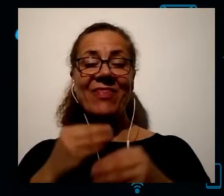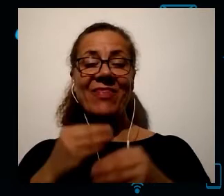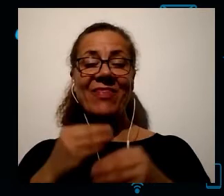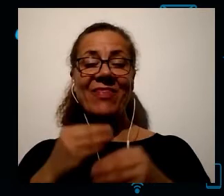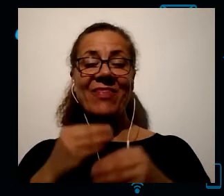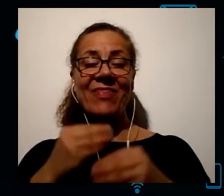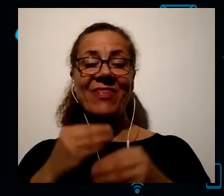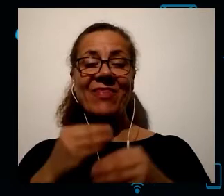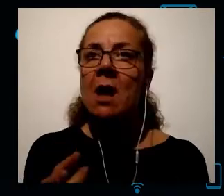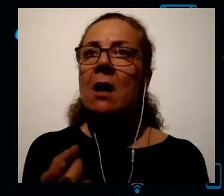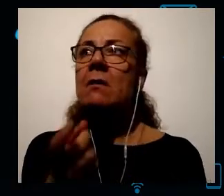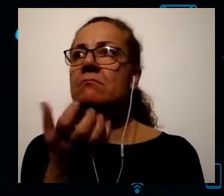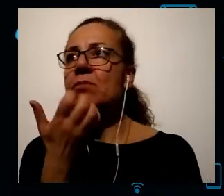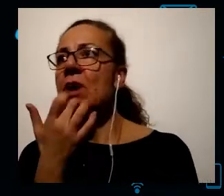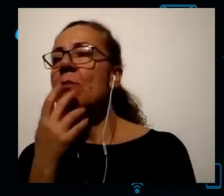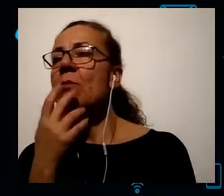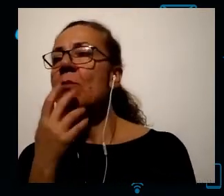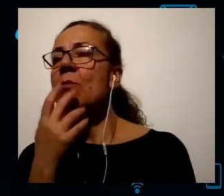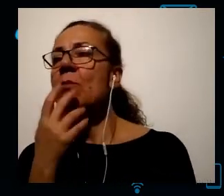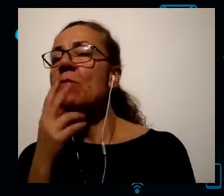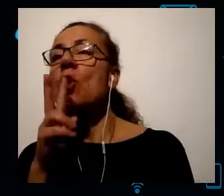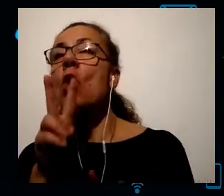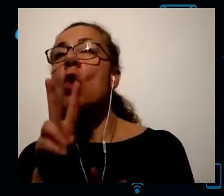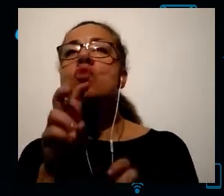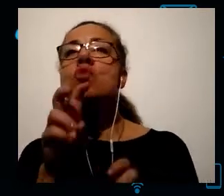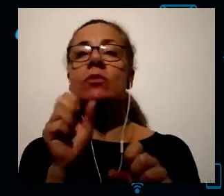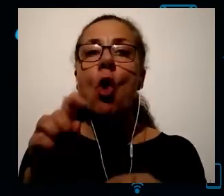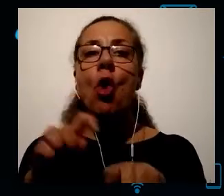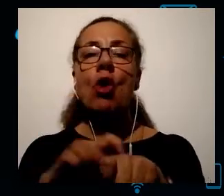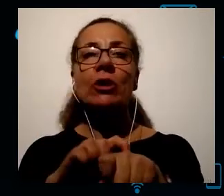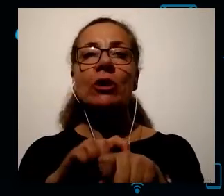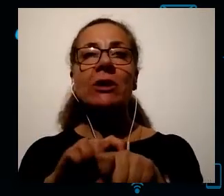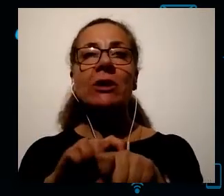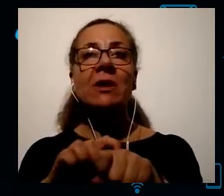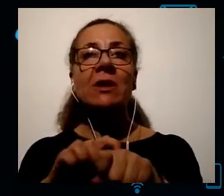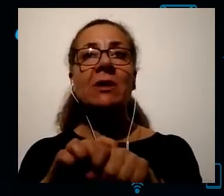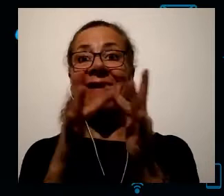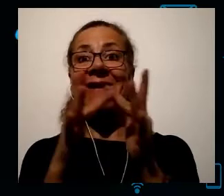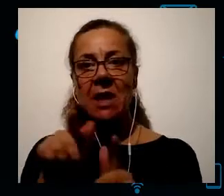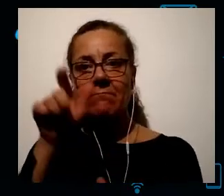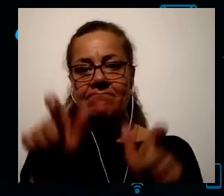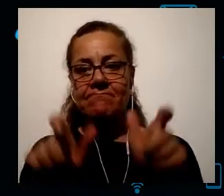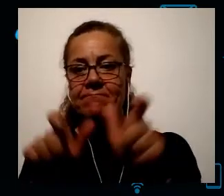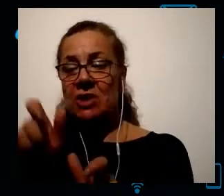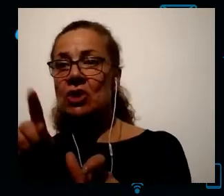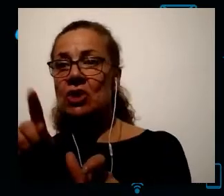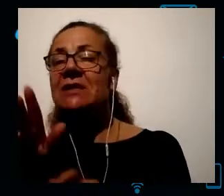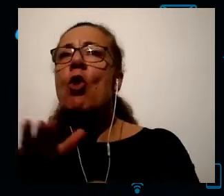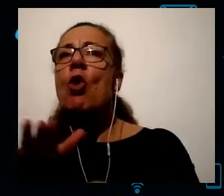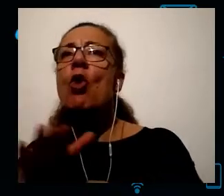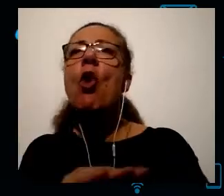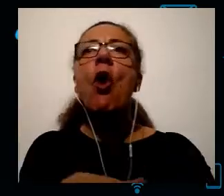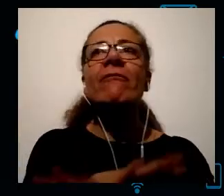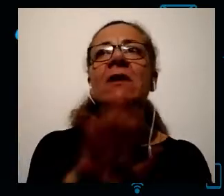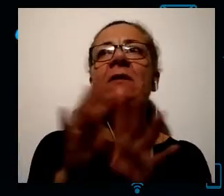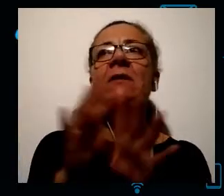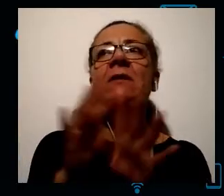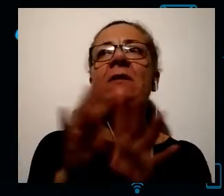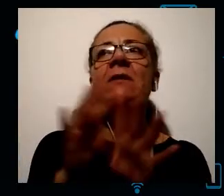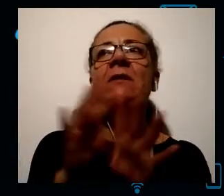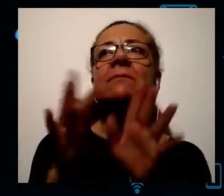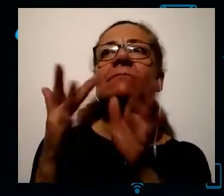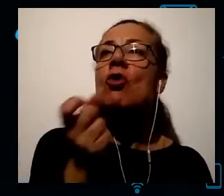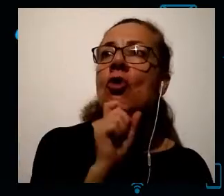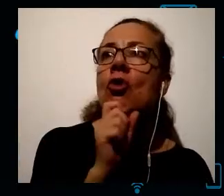nuevos tipos de trabajos nuevos tipos de relaciones entre entre las personas y los gobiernos entre las personas y las